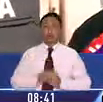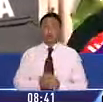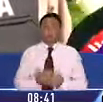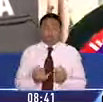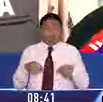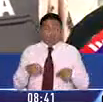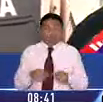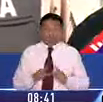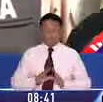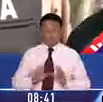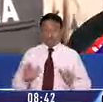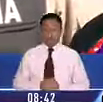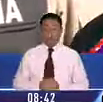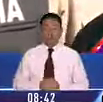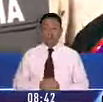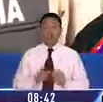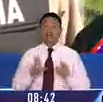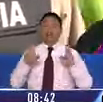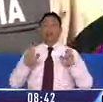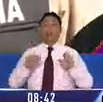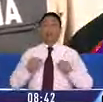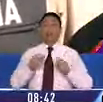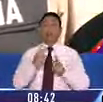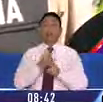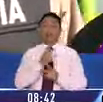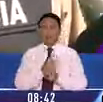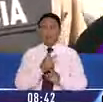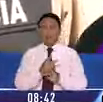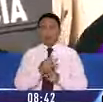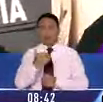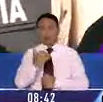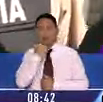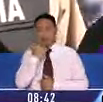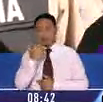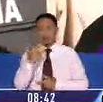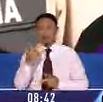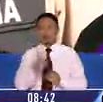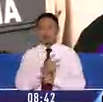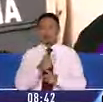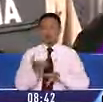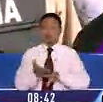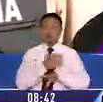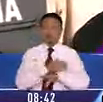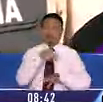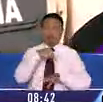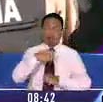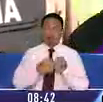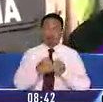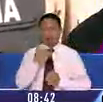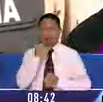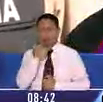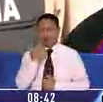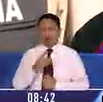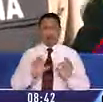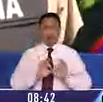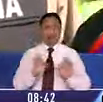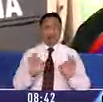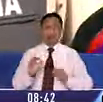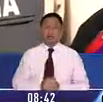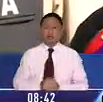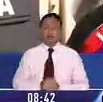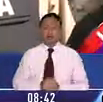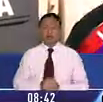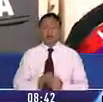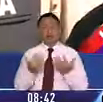por un tema de precautelar o por un tema de prevención. Hasta el momento no hemos hemos tenido ningún inconveniente a nivel nacional y esperemos